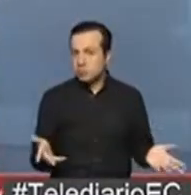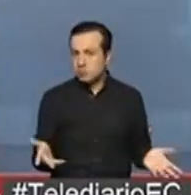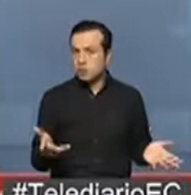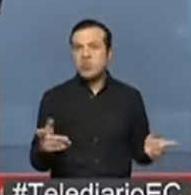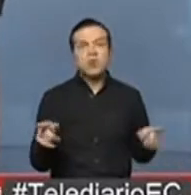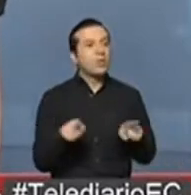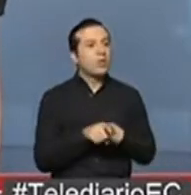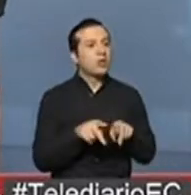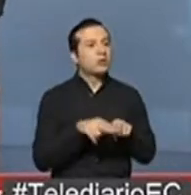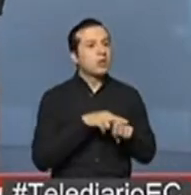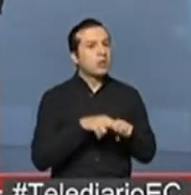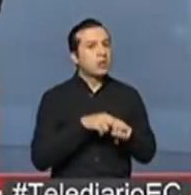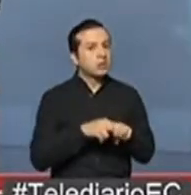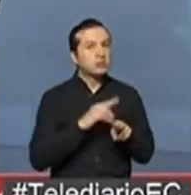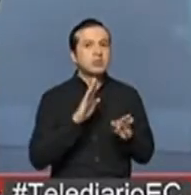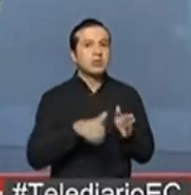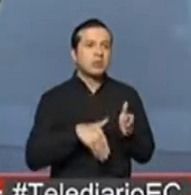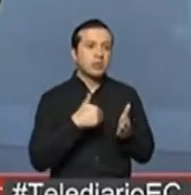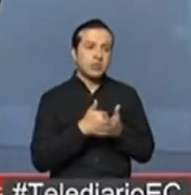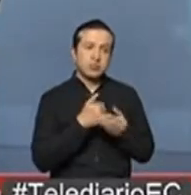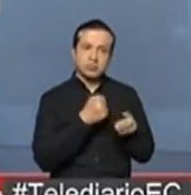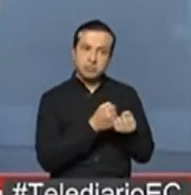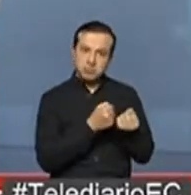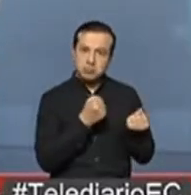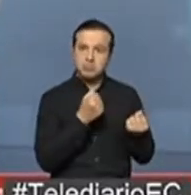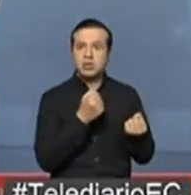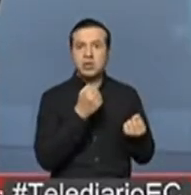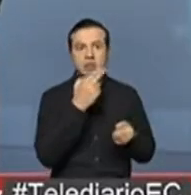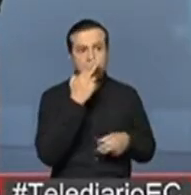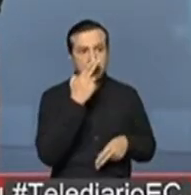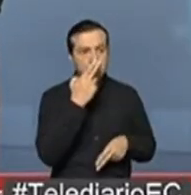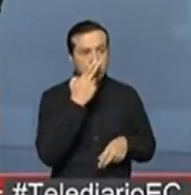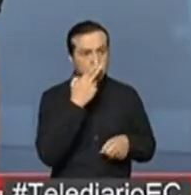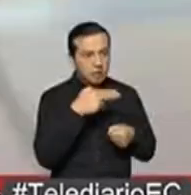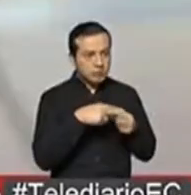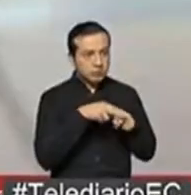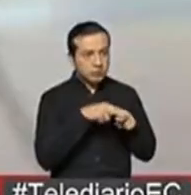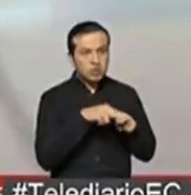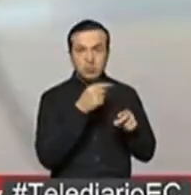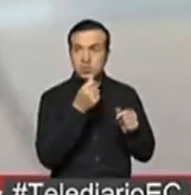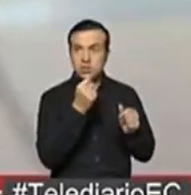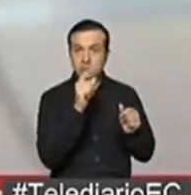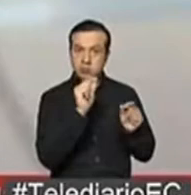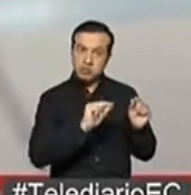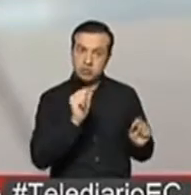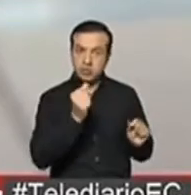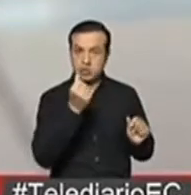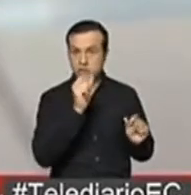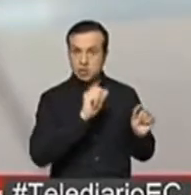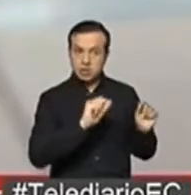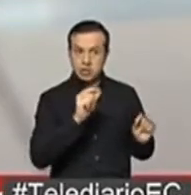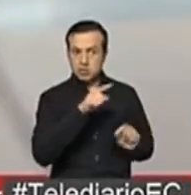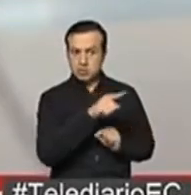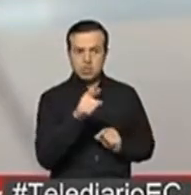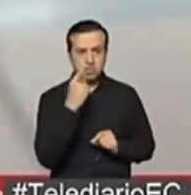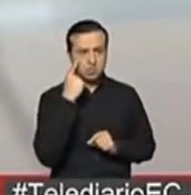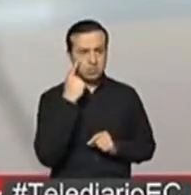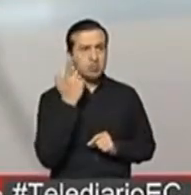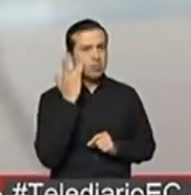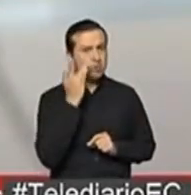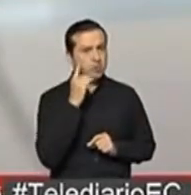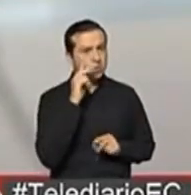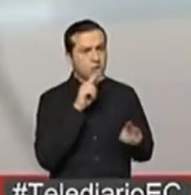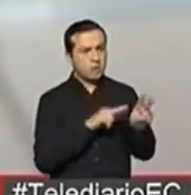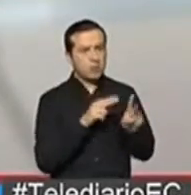está no si esto que va a ser el beneficiario porque va a tener un precio diferente del galón de combustible va a ser